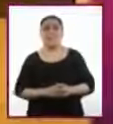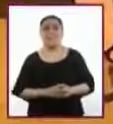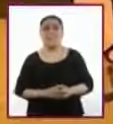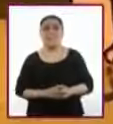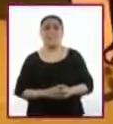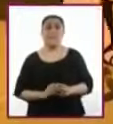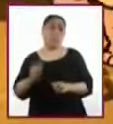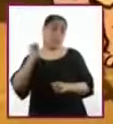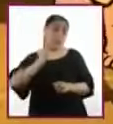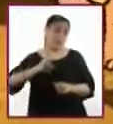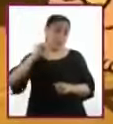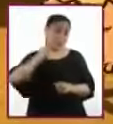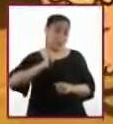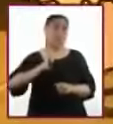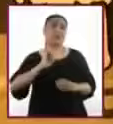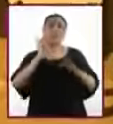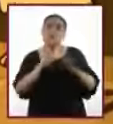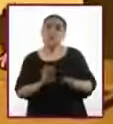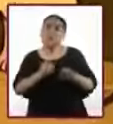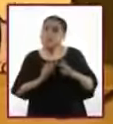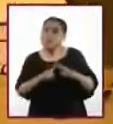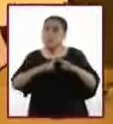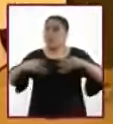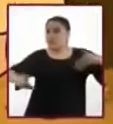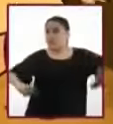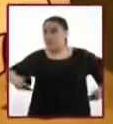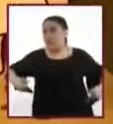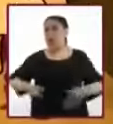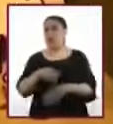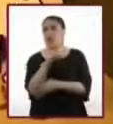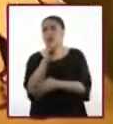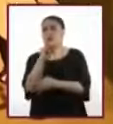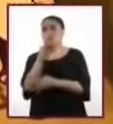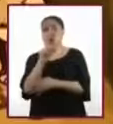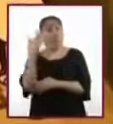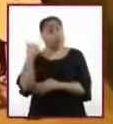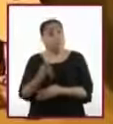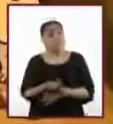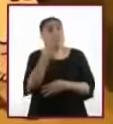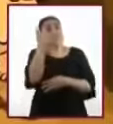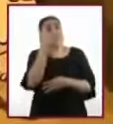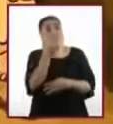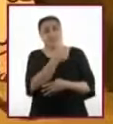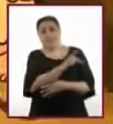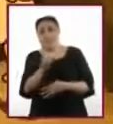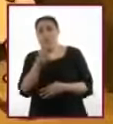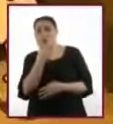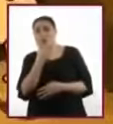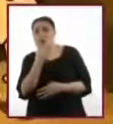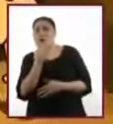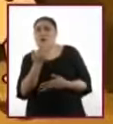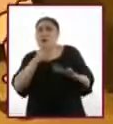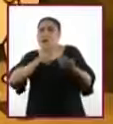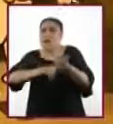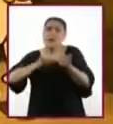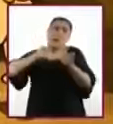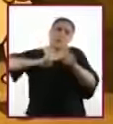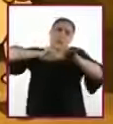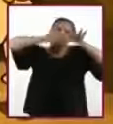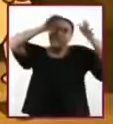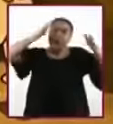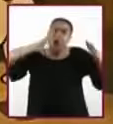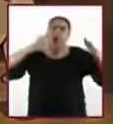En la prehistoria se encuentra el origen del teatro de sombras, cuando los primeros hombres proyectaban sobre las paredes de cavernas las sombras de